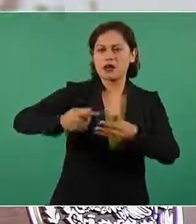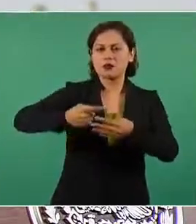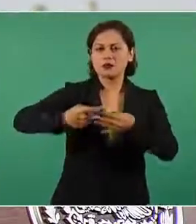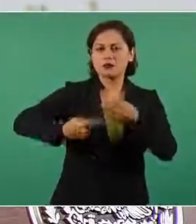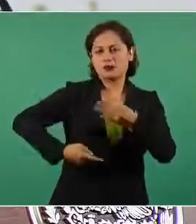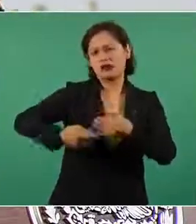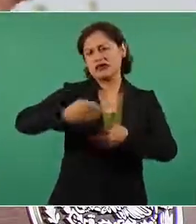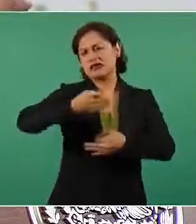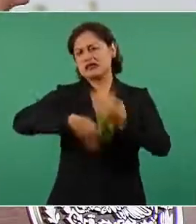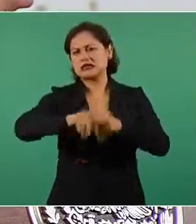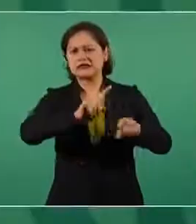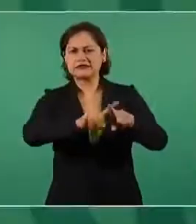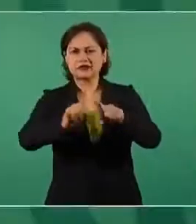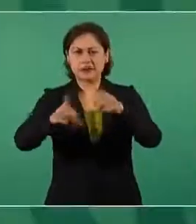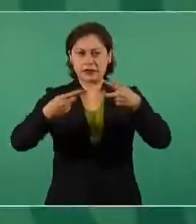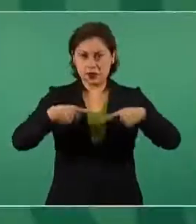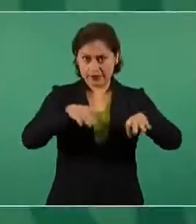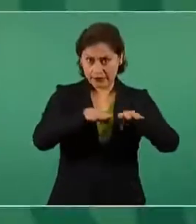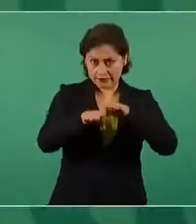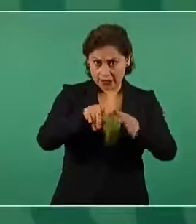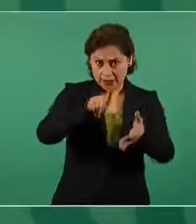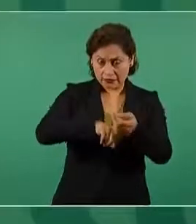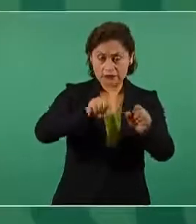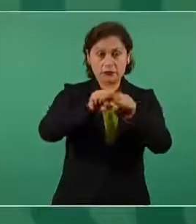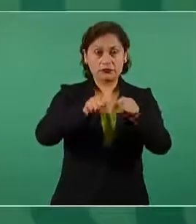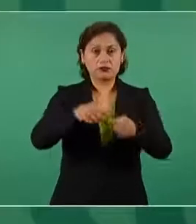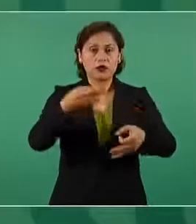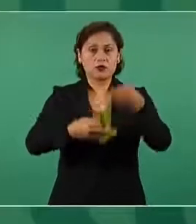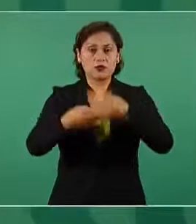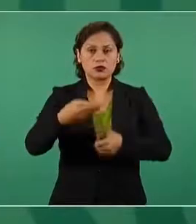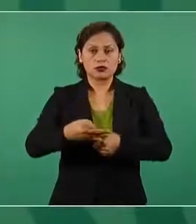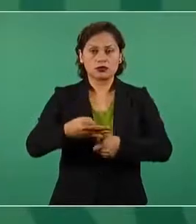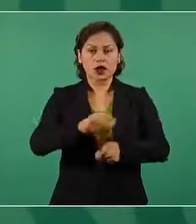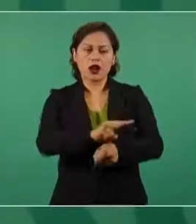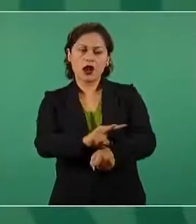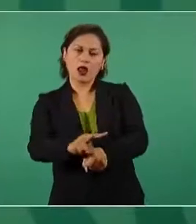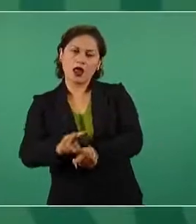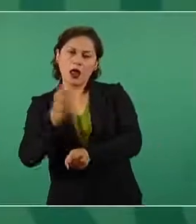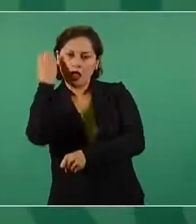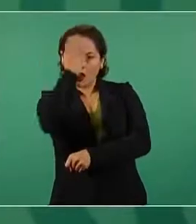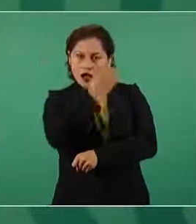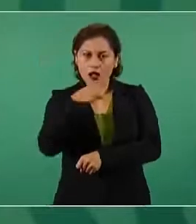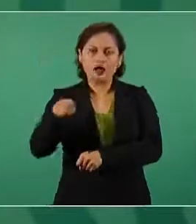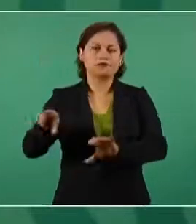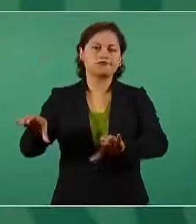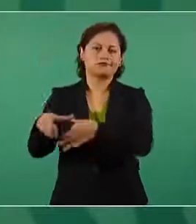este Consejo de la Judicatura. Entonces,